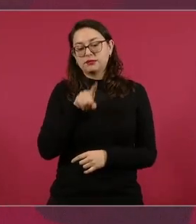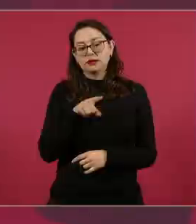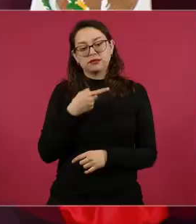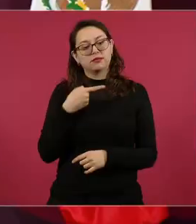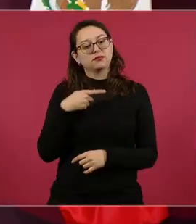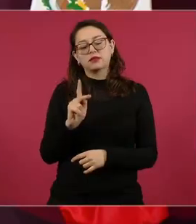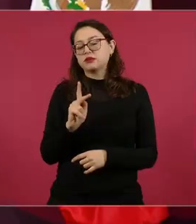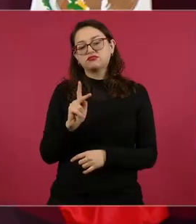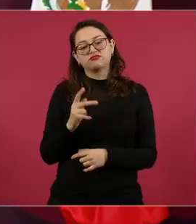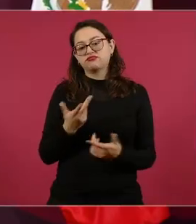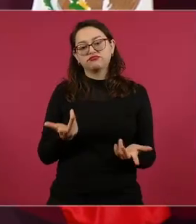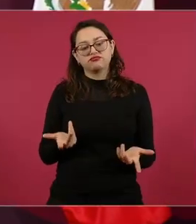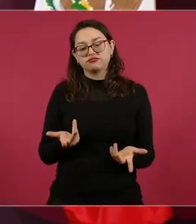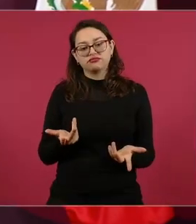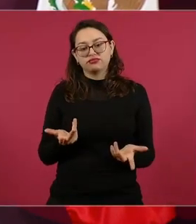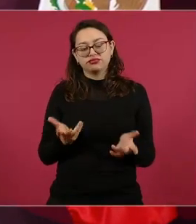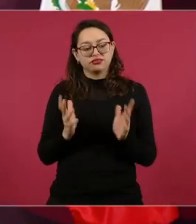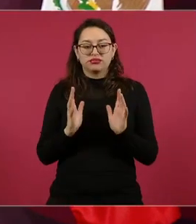las dejo de,